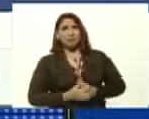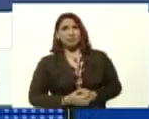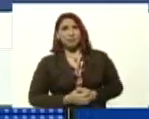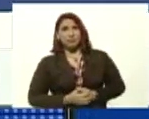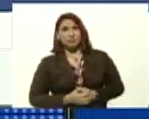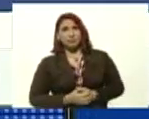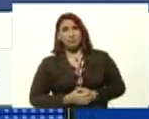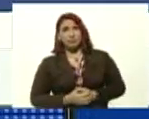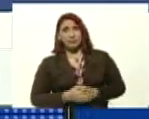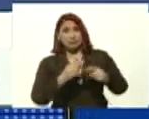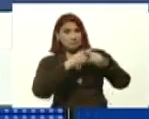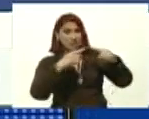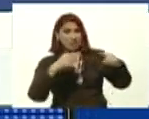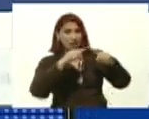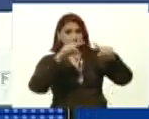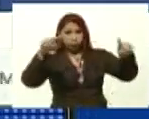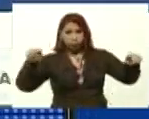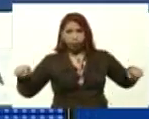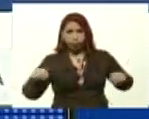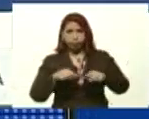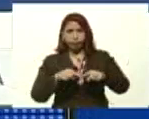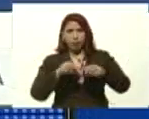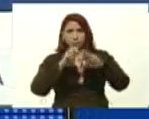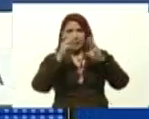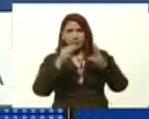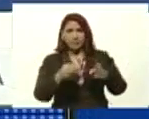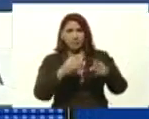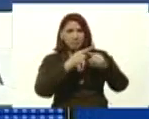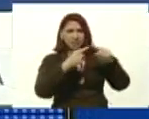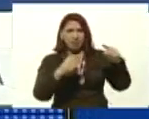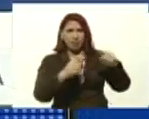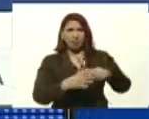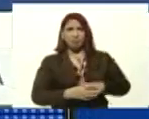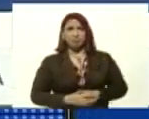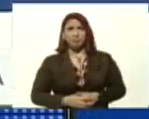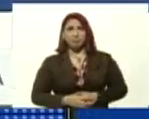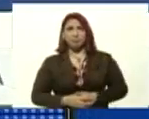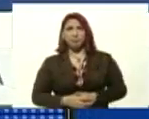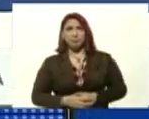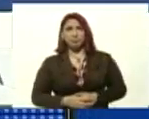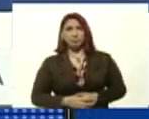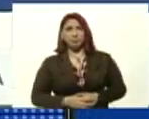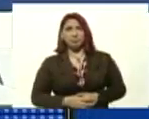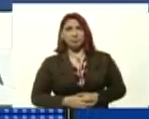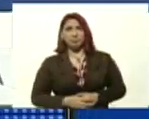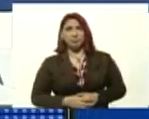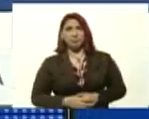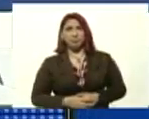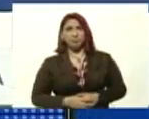de este rectángulo de la mesa, la mitad. Y allí